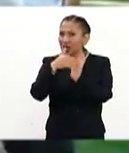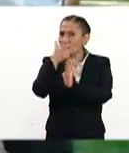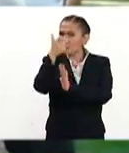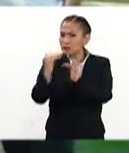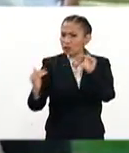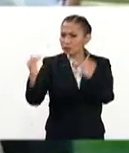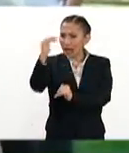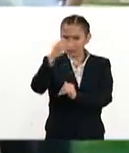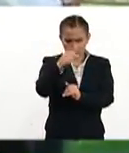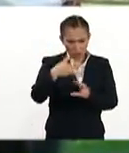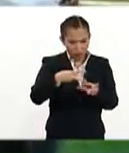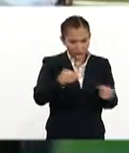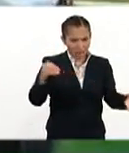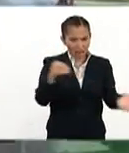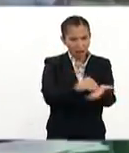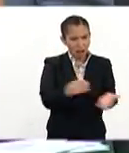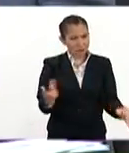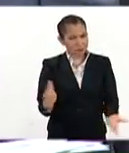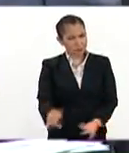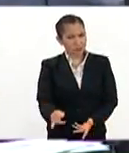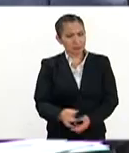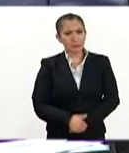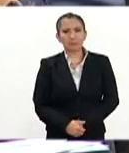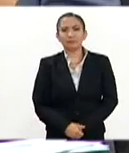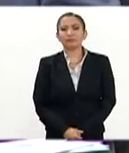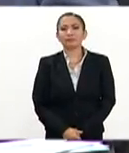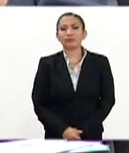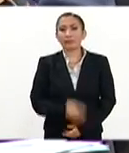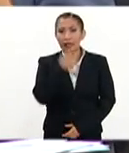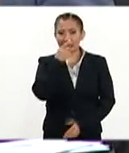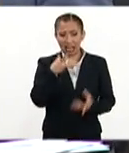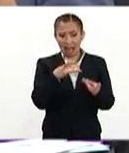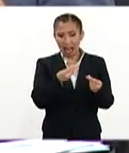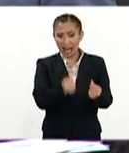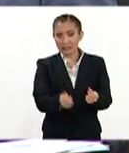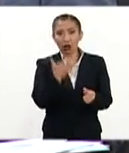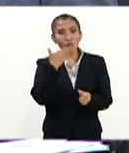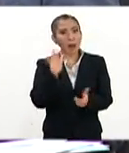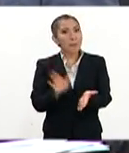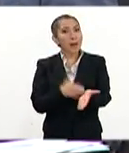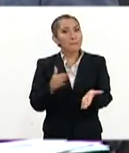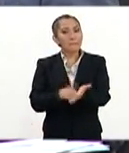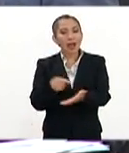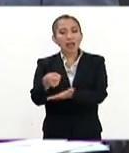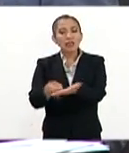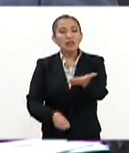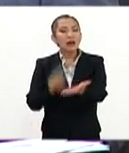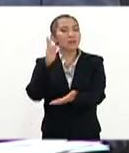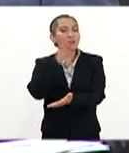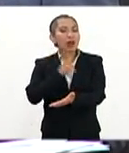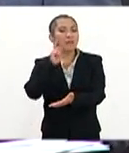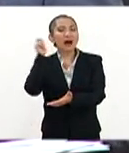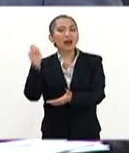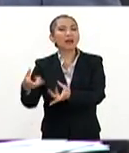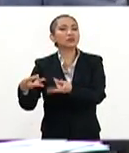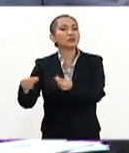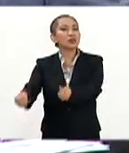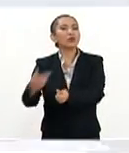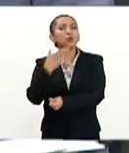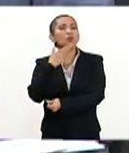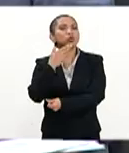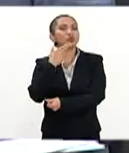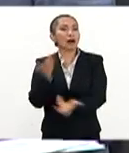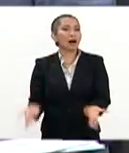pesos los ingresos reportados. Es decir, gastan sin documentar la fuente de los recursos que están